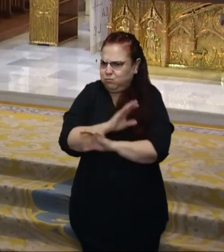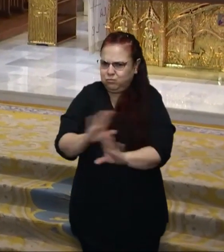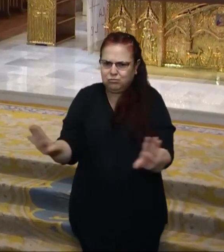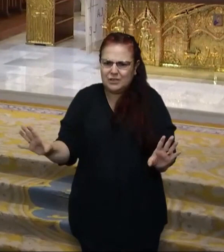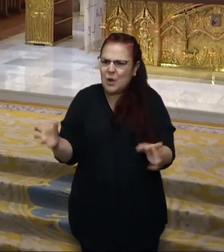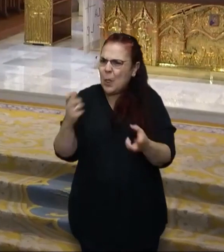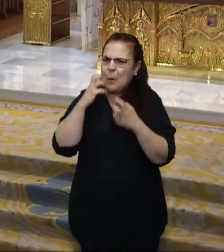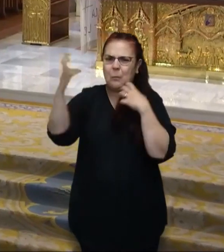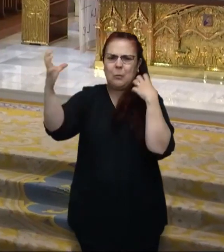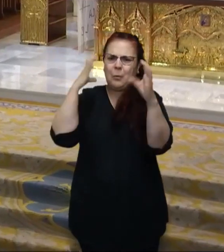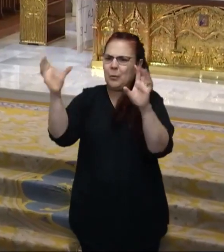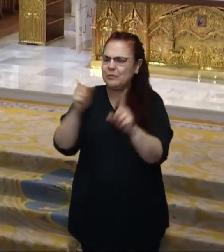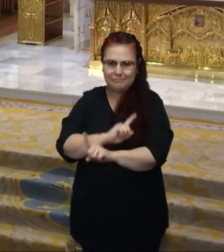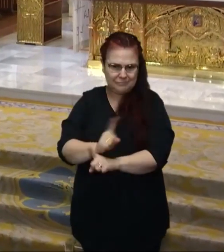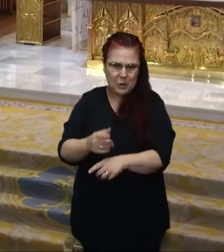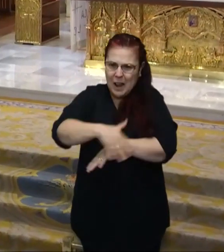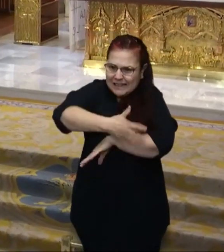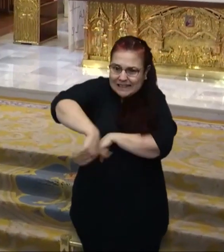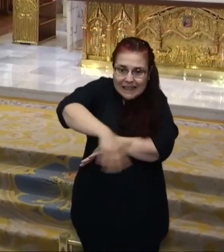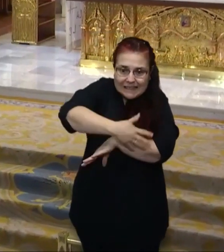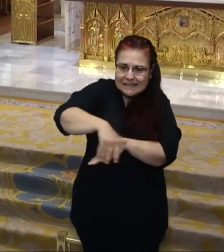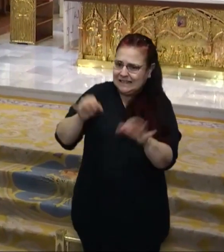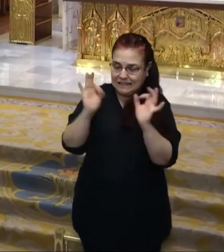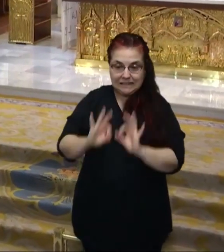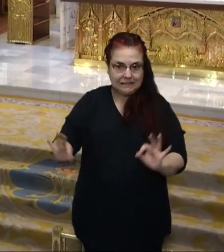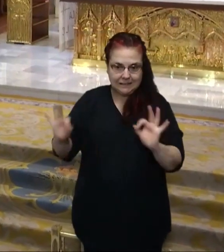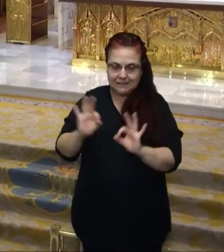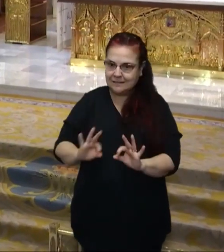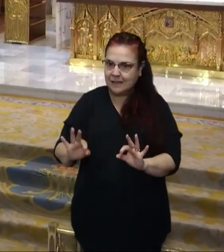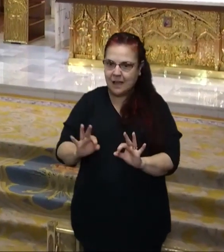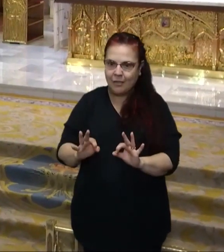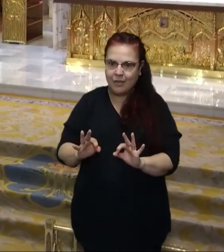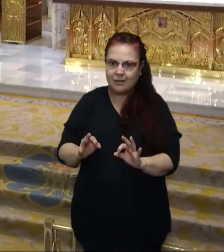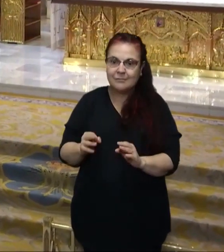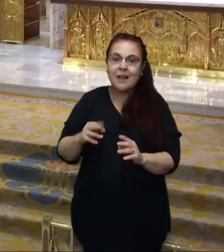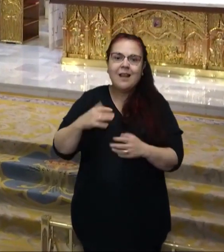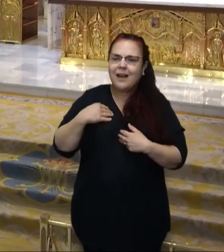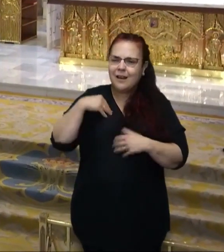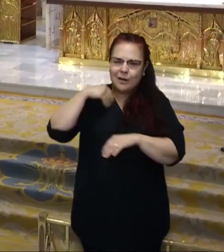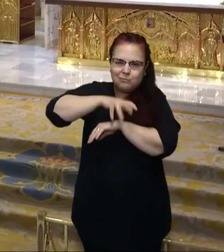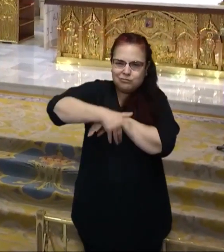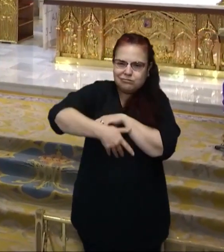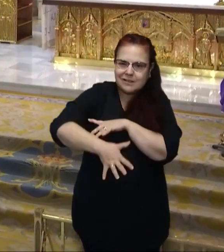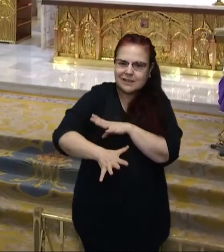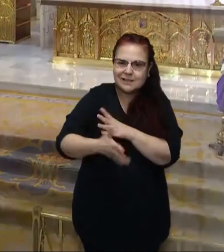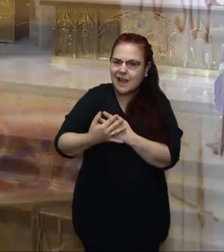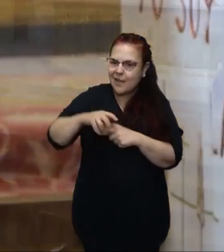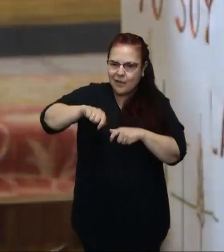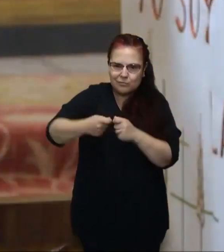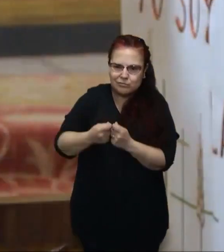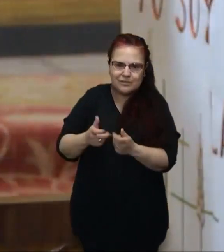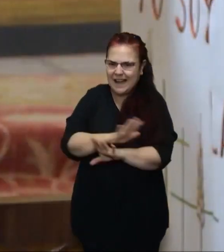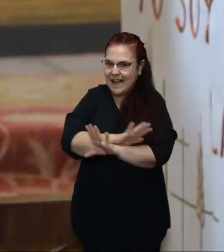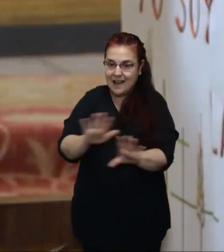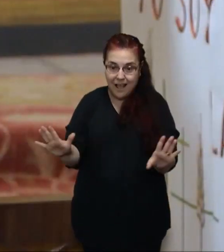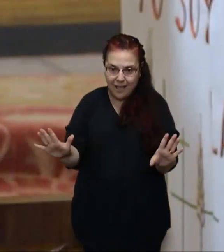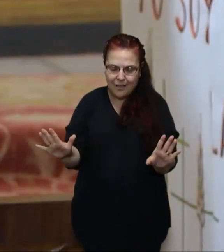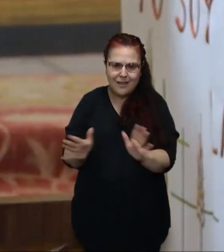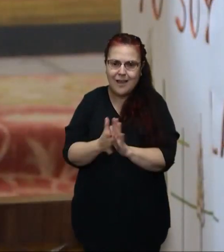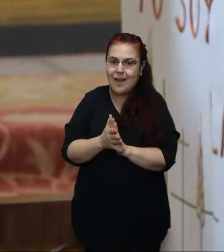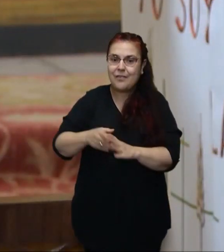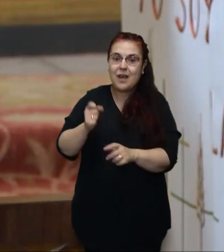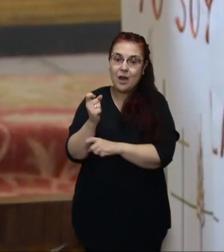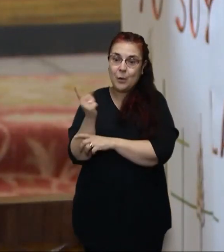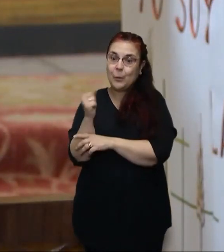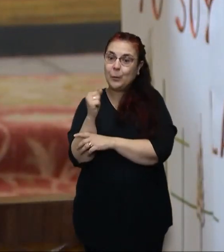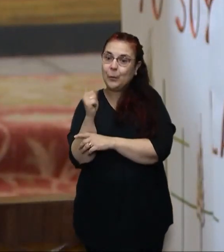no voceará por las calles. La caña cascada no la quebrará, la